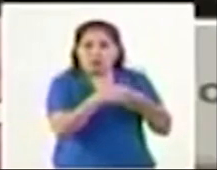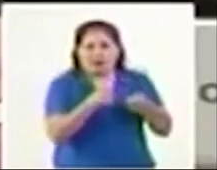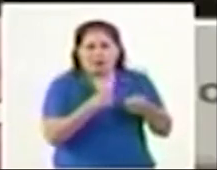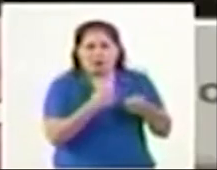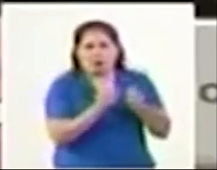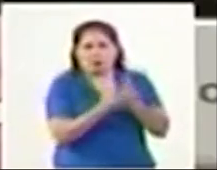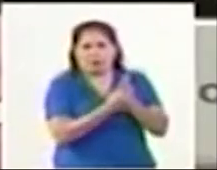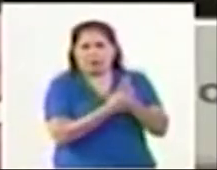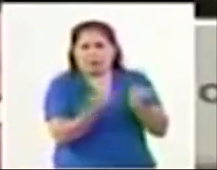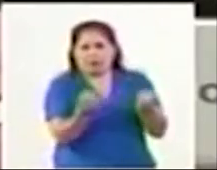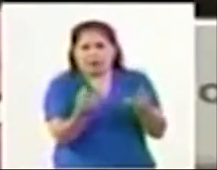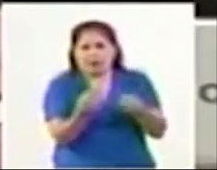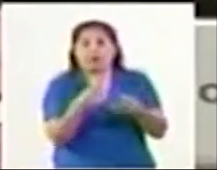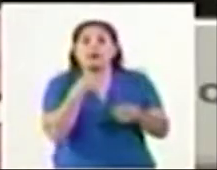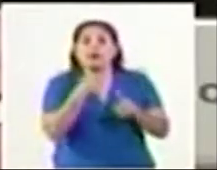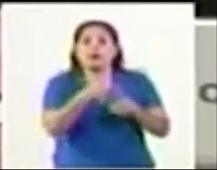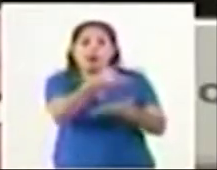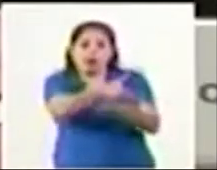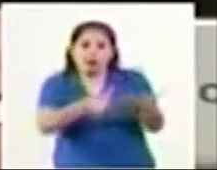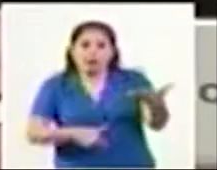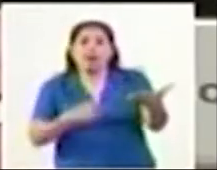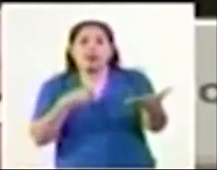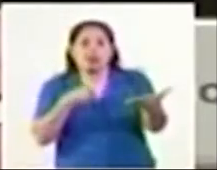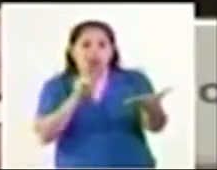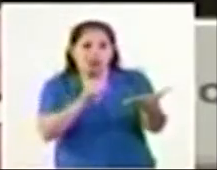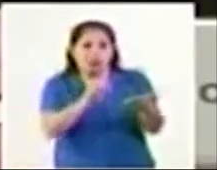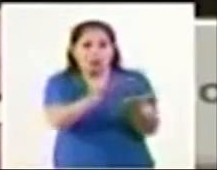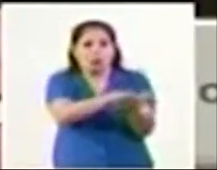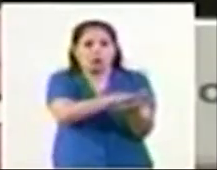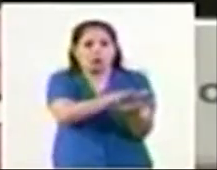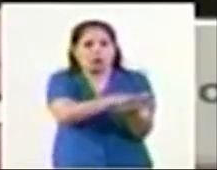hay todo un expediente.